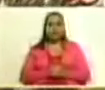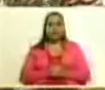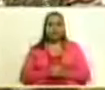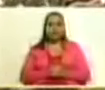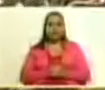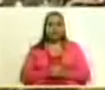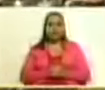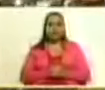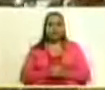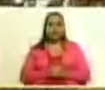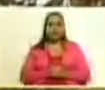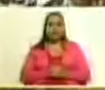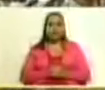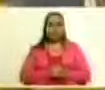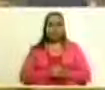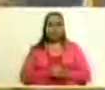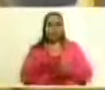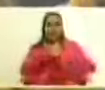El